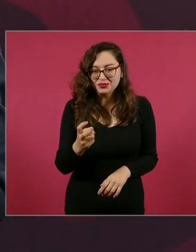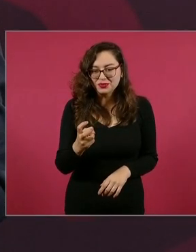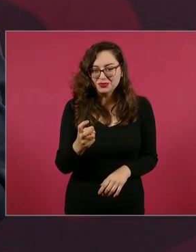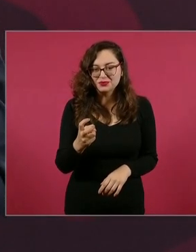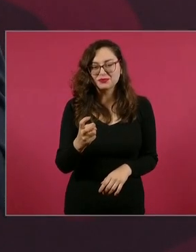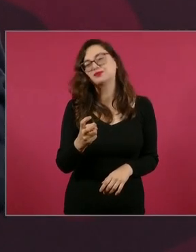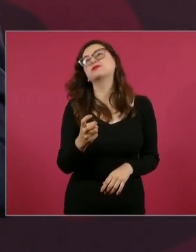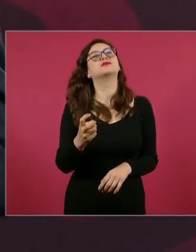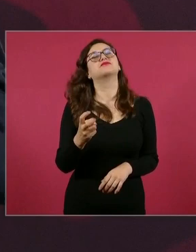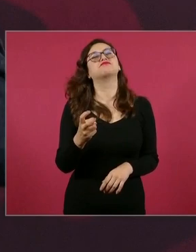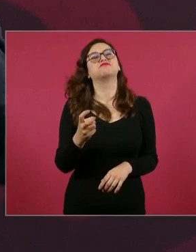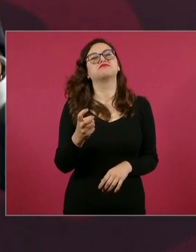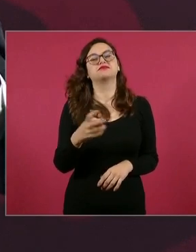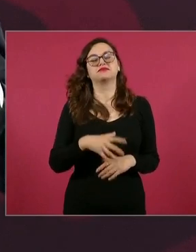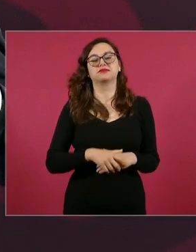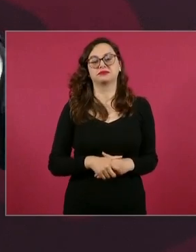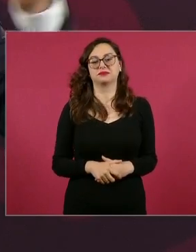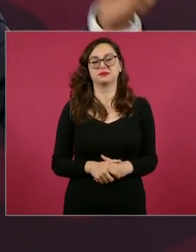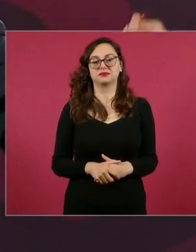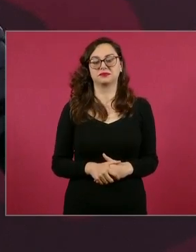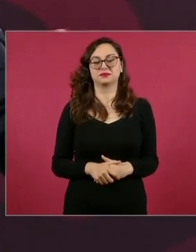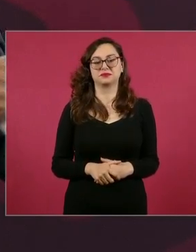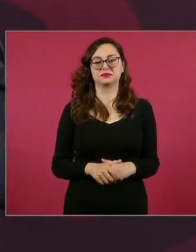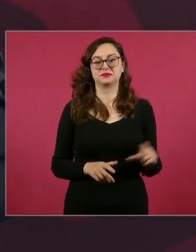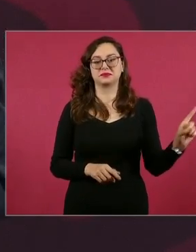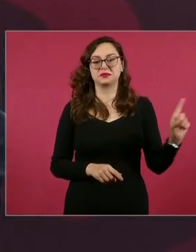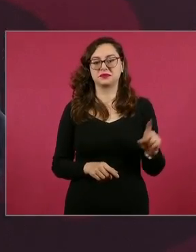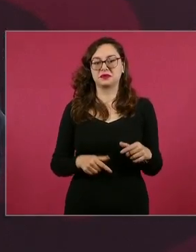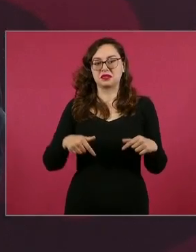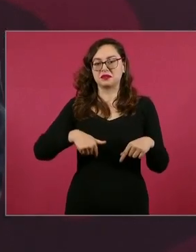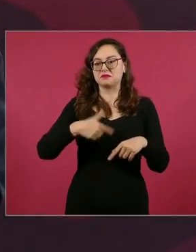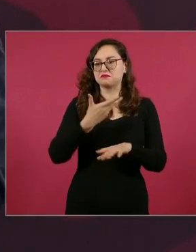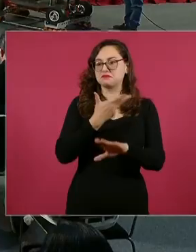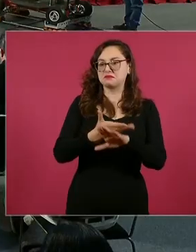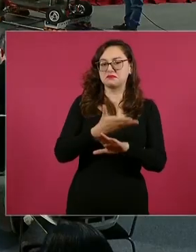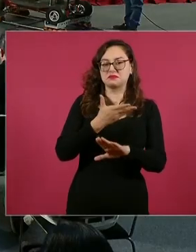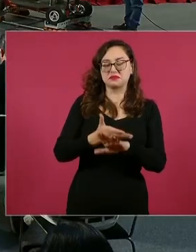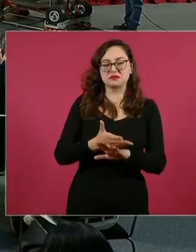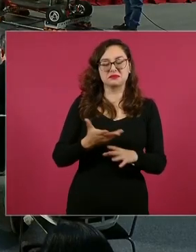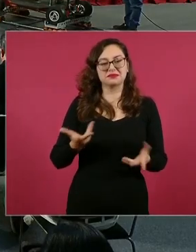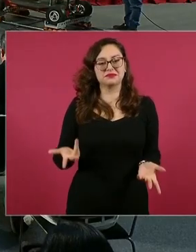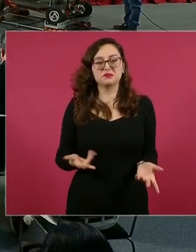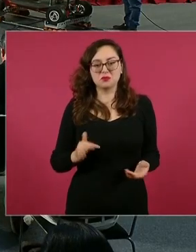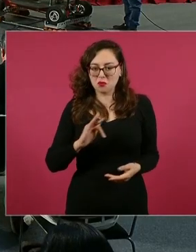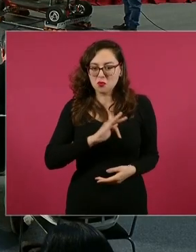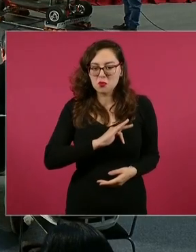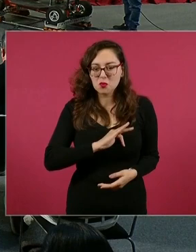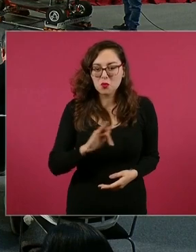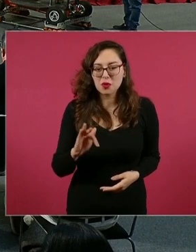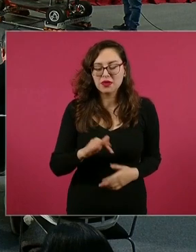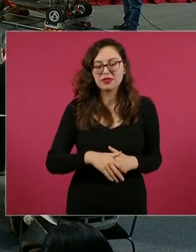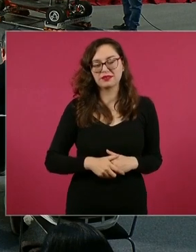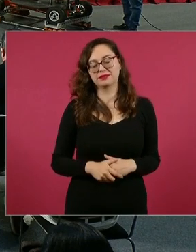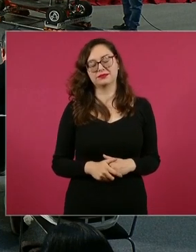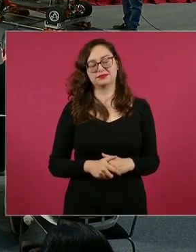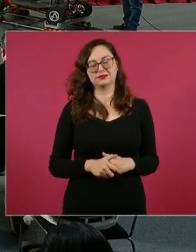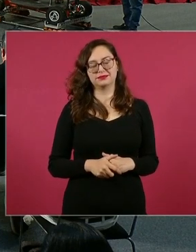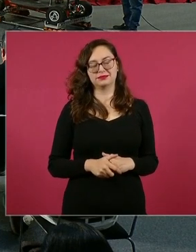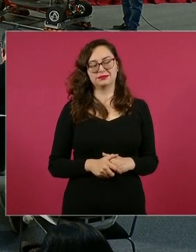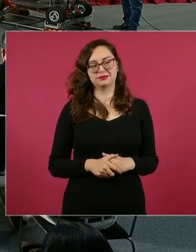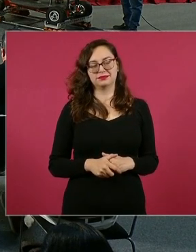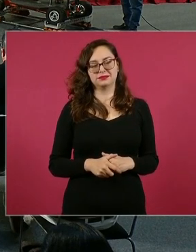dirigente político opositor en México en contra del gobierno legal legítimamente